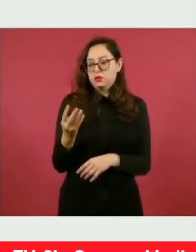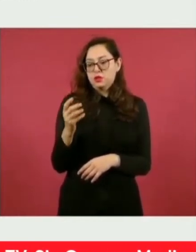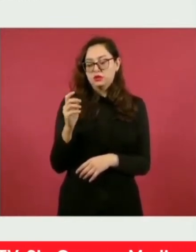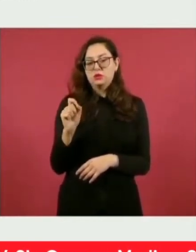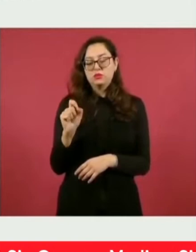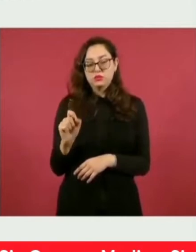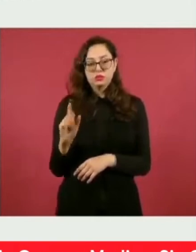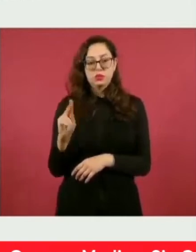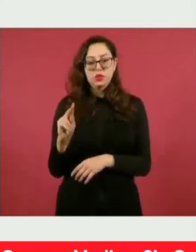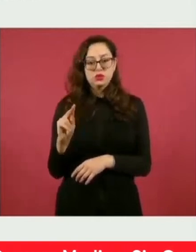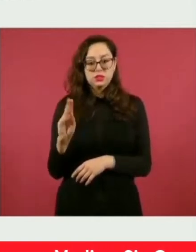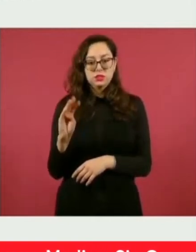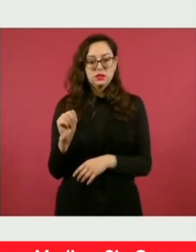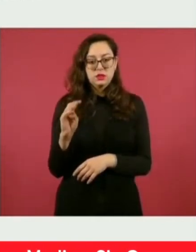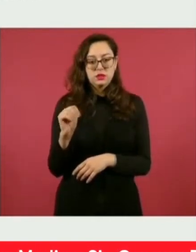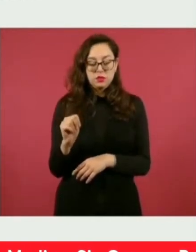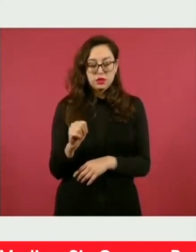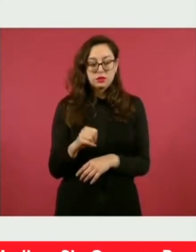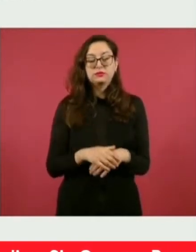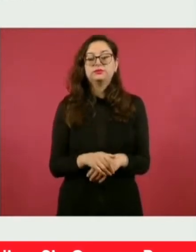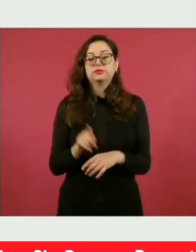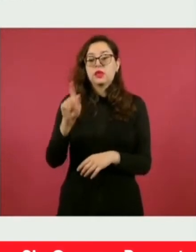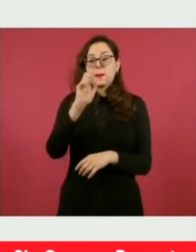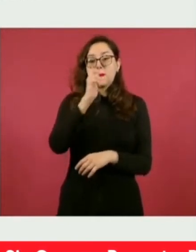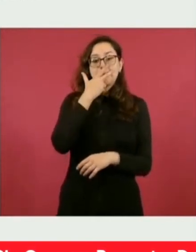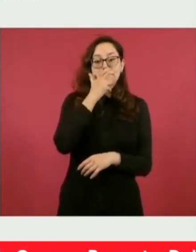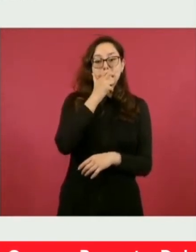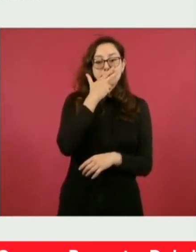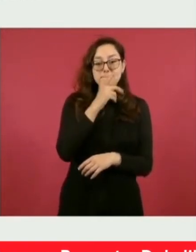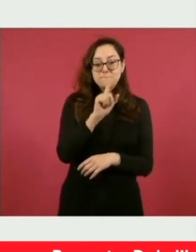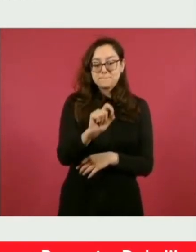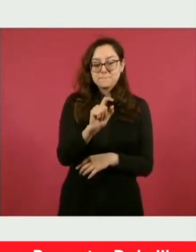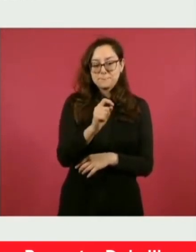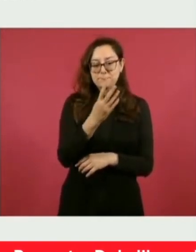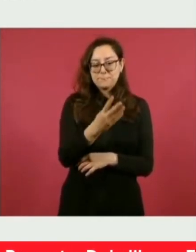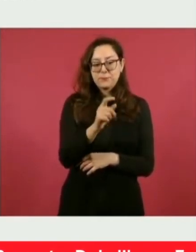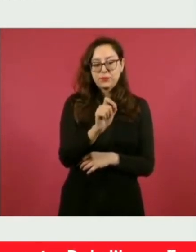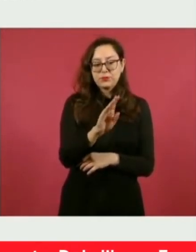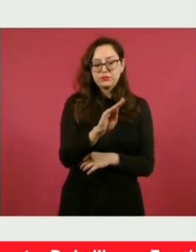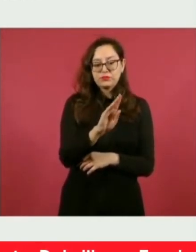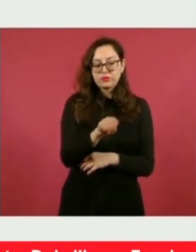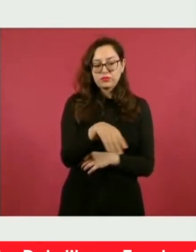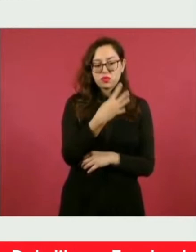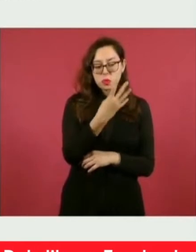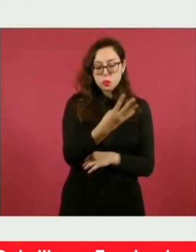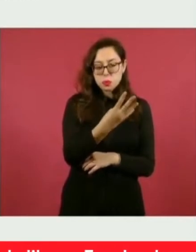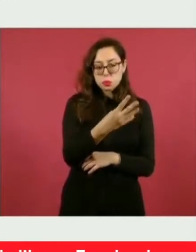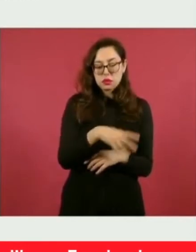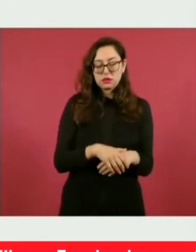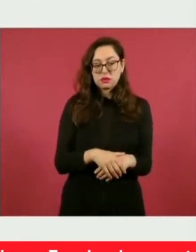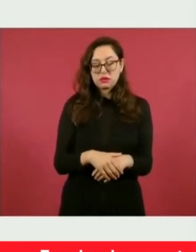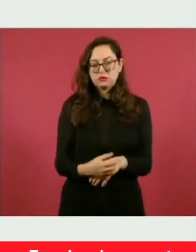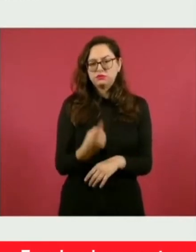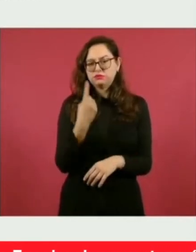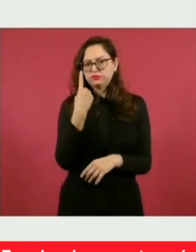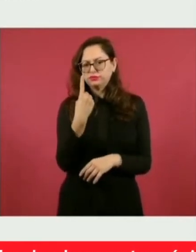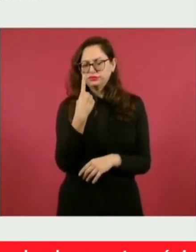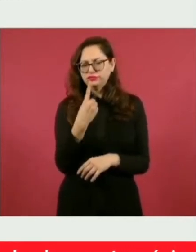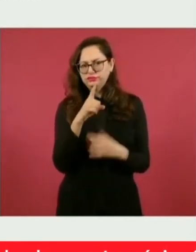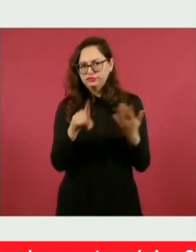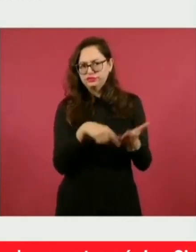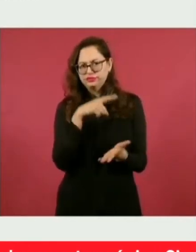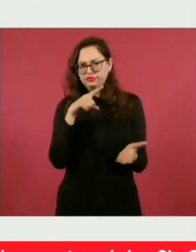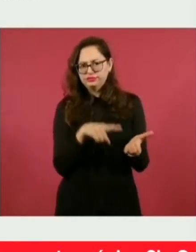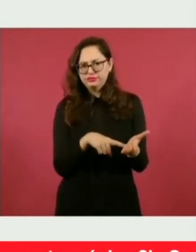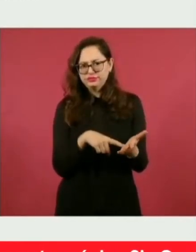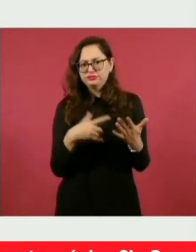centavos, otra gasolinera de Pemex en Buenaventura, Chihuahua, 24 con 94. Y un caso que quisiera aquí subrayar,